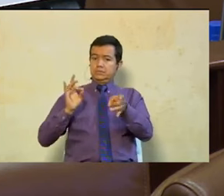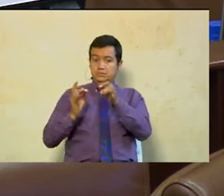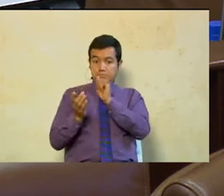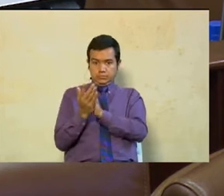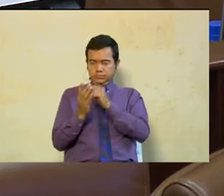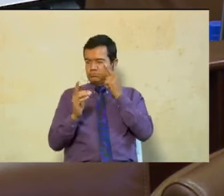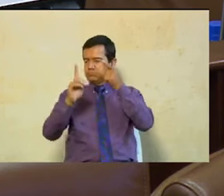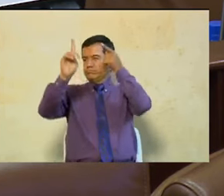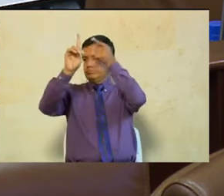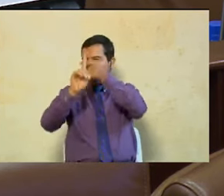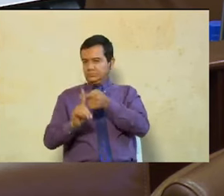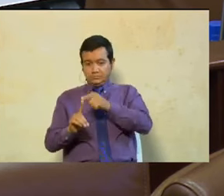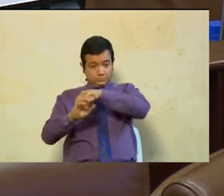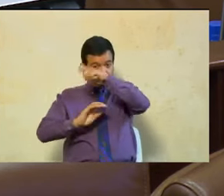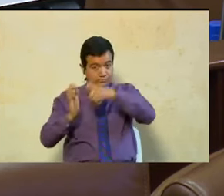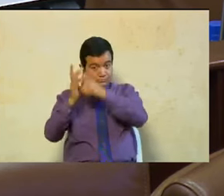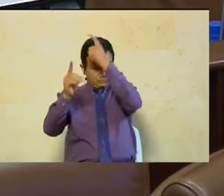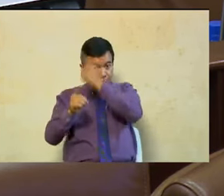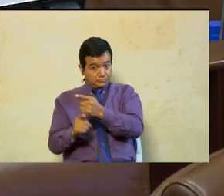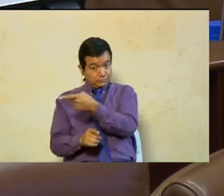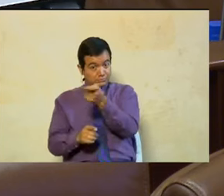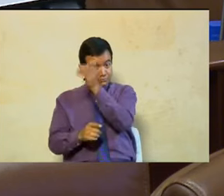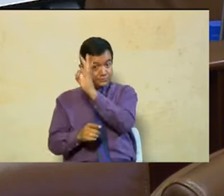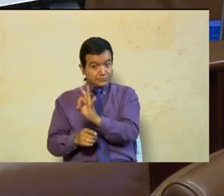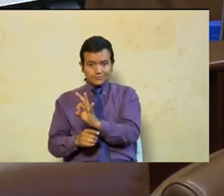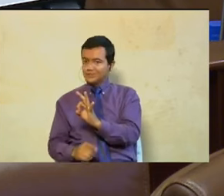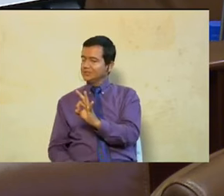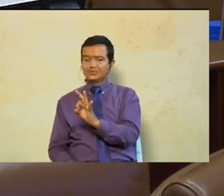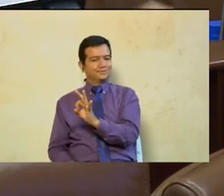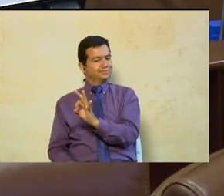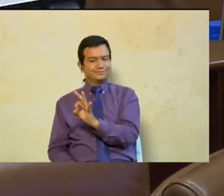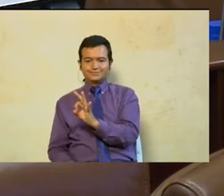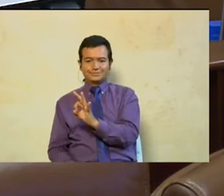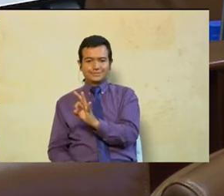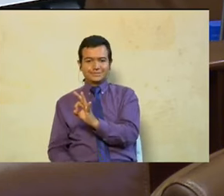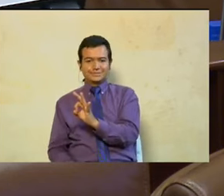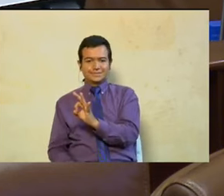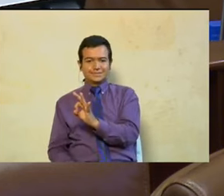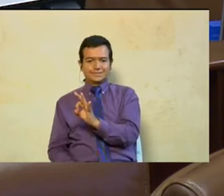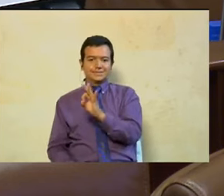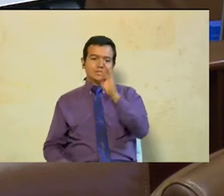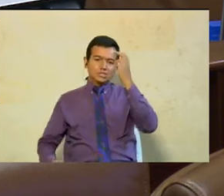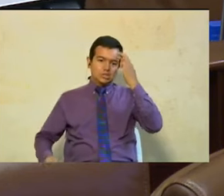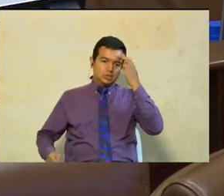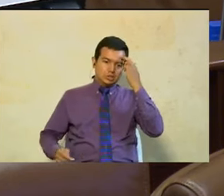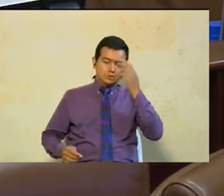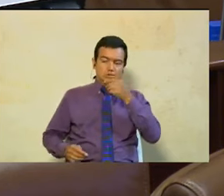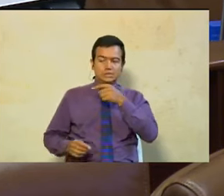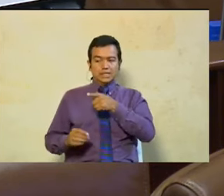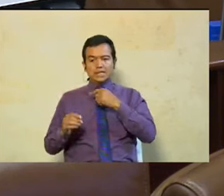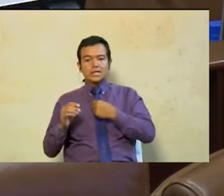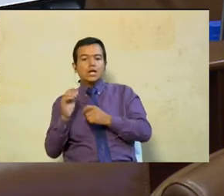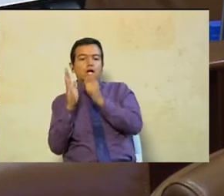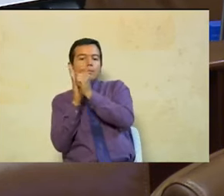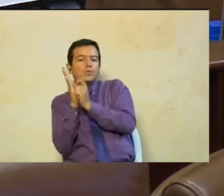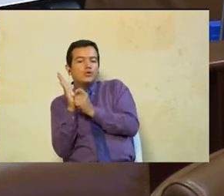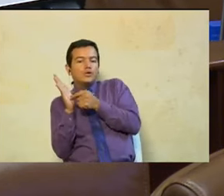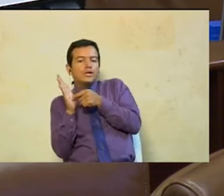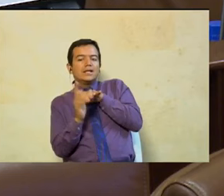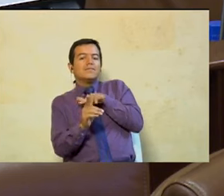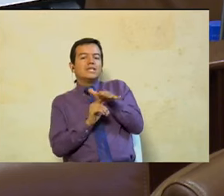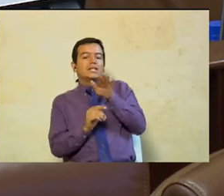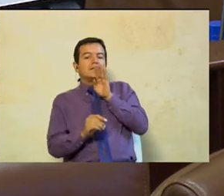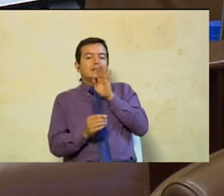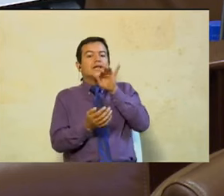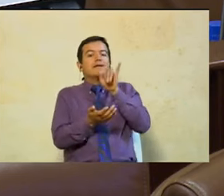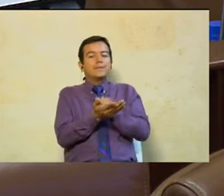pretendíamos es cierto que las cifras no favorecen a los inadores plásticos porque Son ellos los mayores